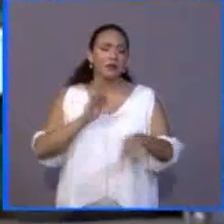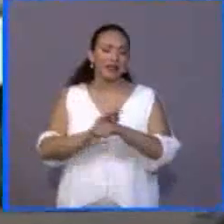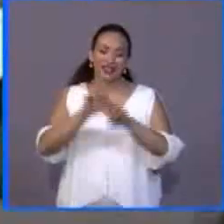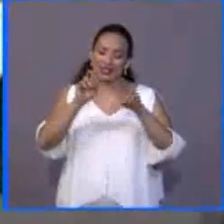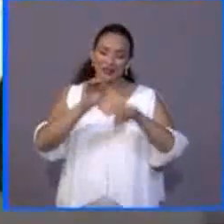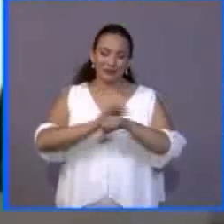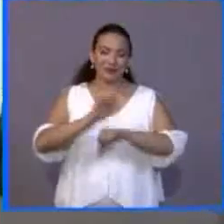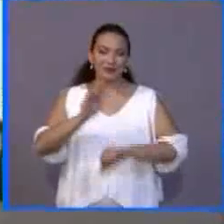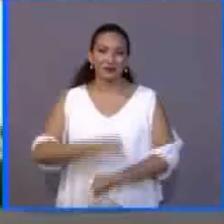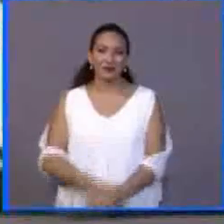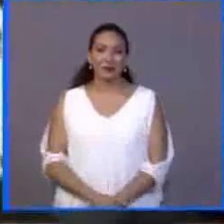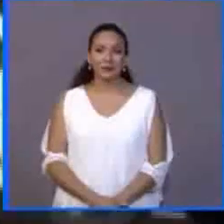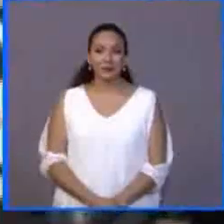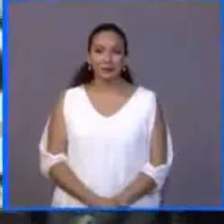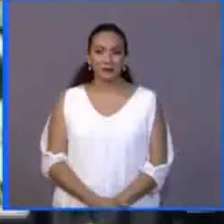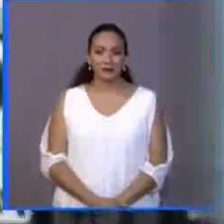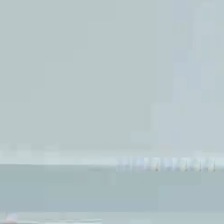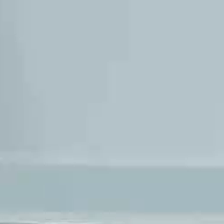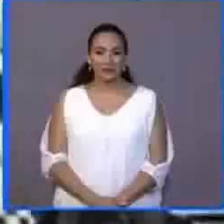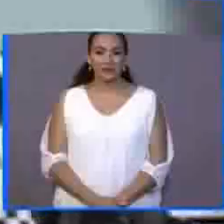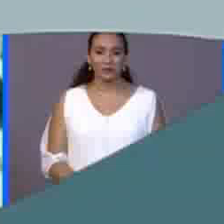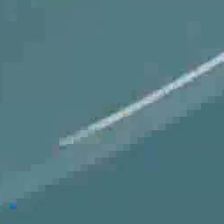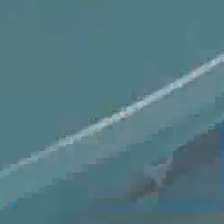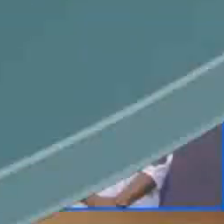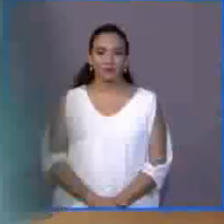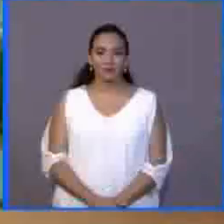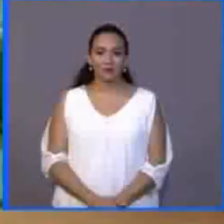otros aspectos.